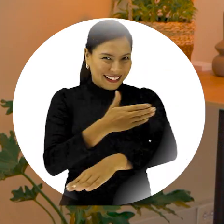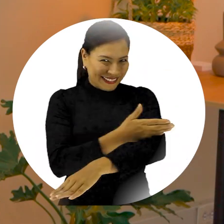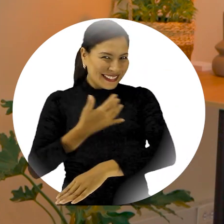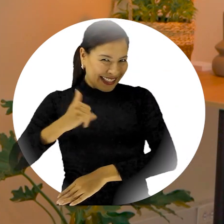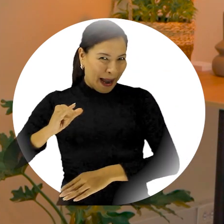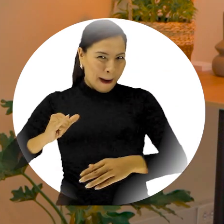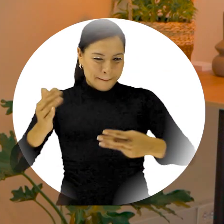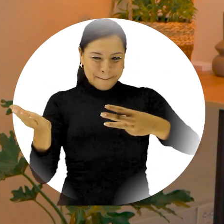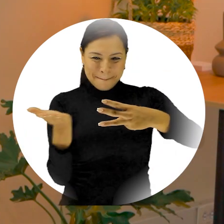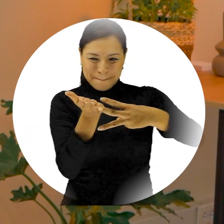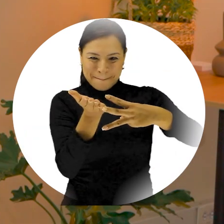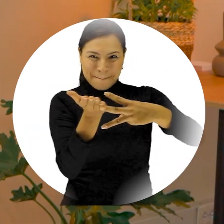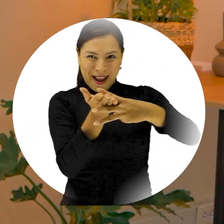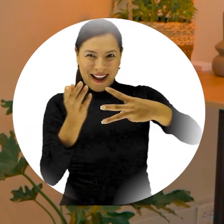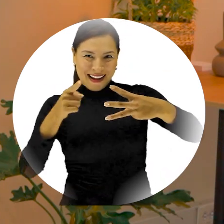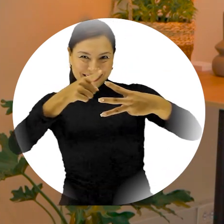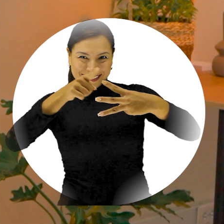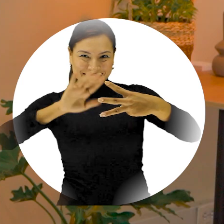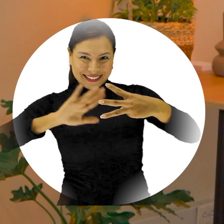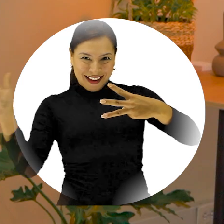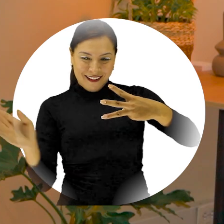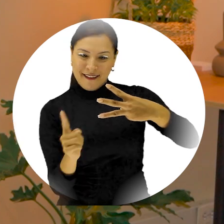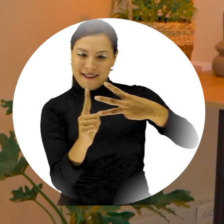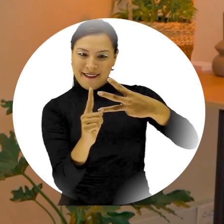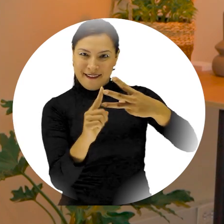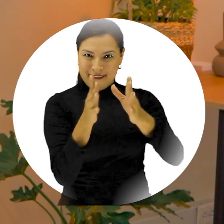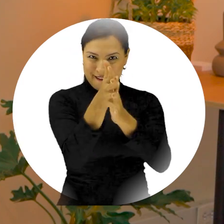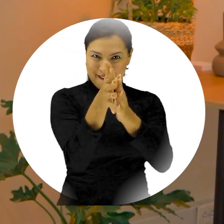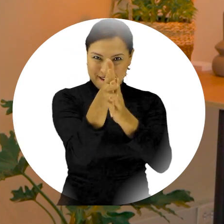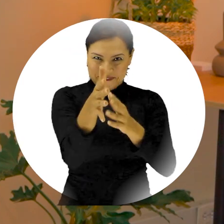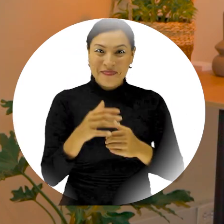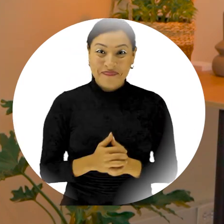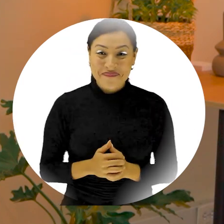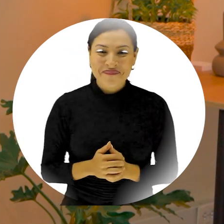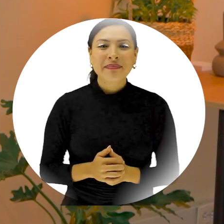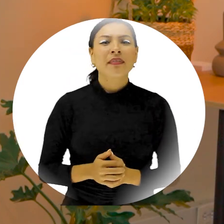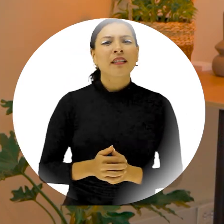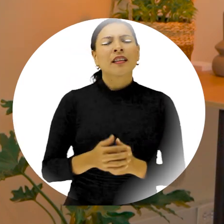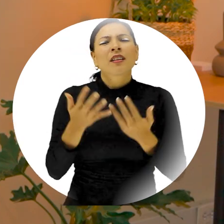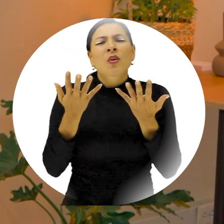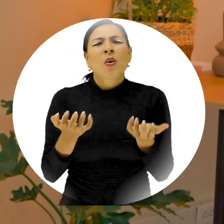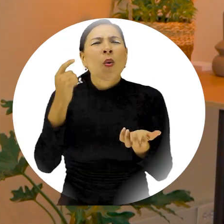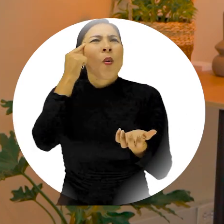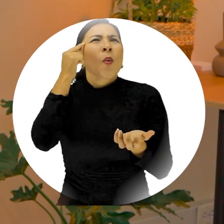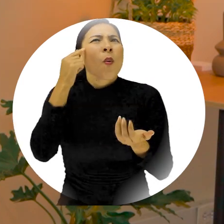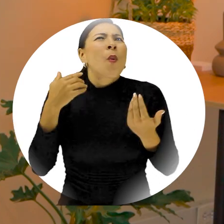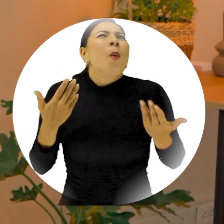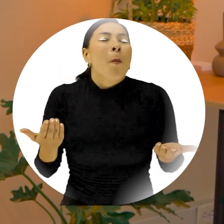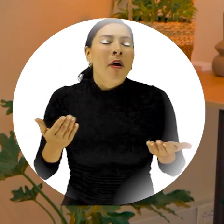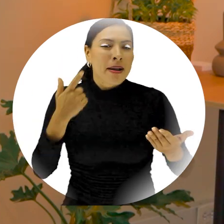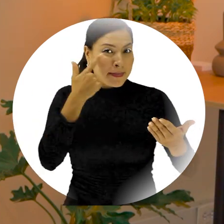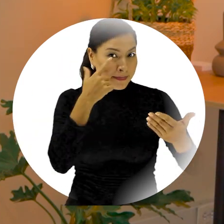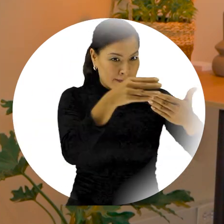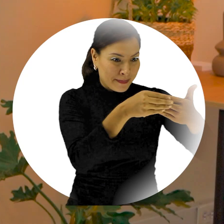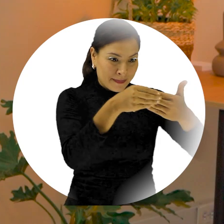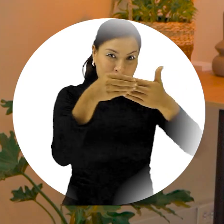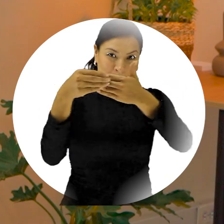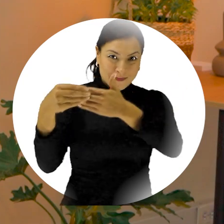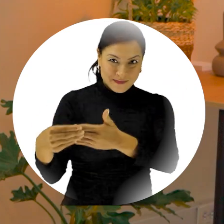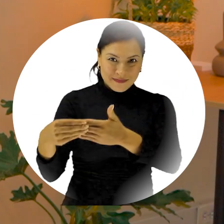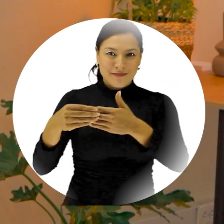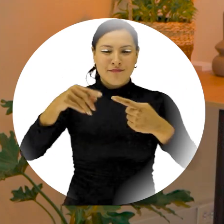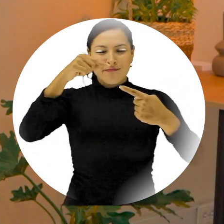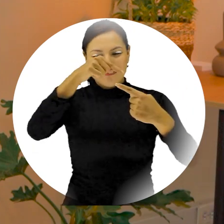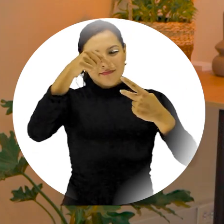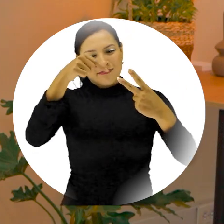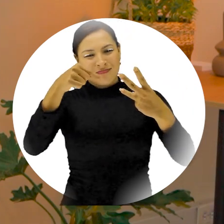recién está como en esta búsqueda, espero que este contenido esté siendo de mucho valor para ti y te dé una guía para orientarte sobre cuáles son como esos